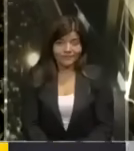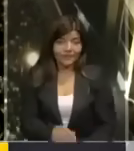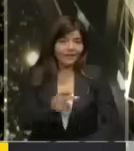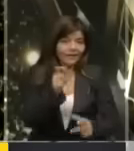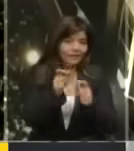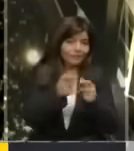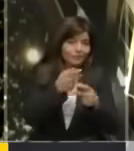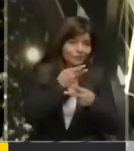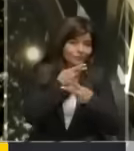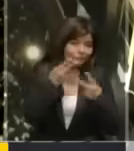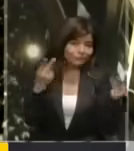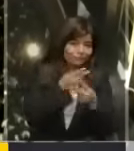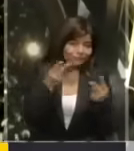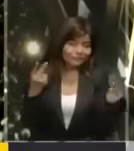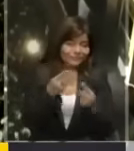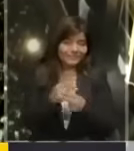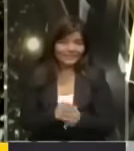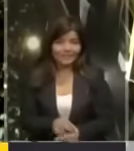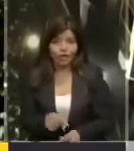Sí.